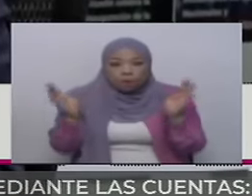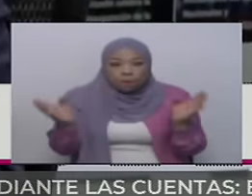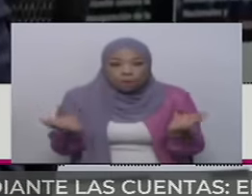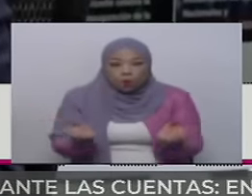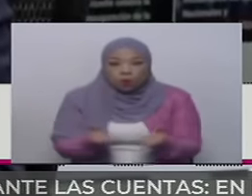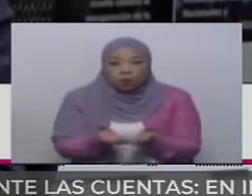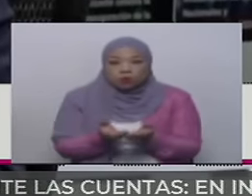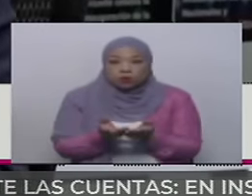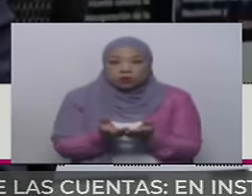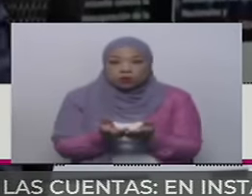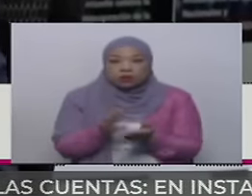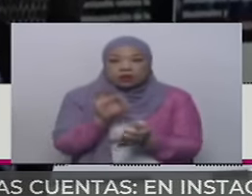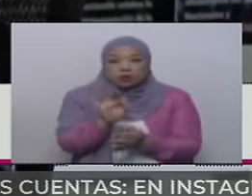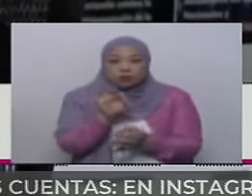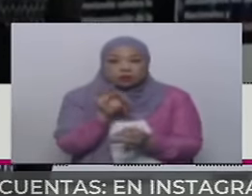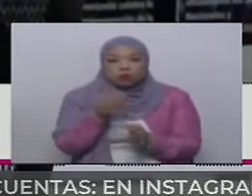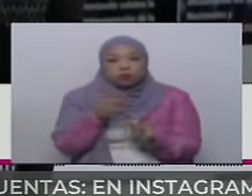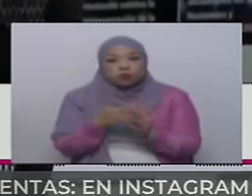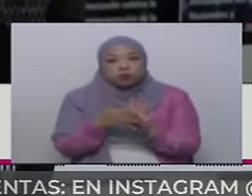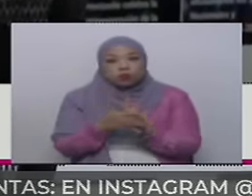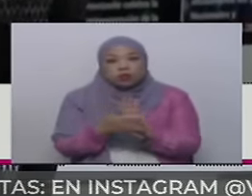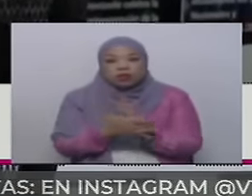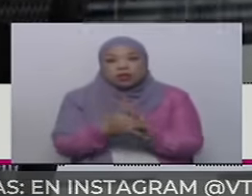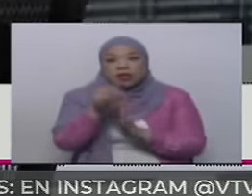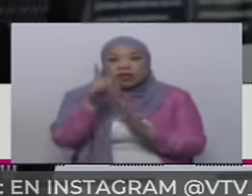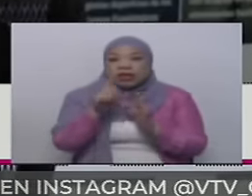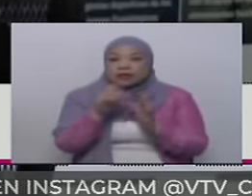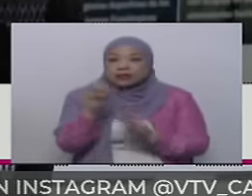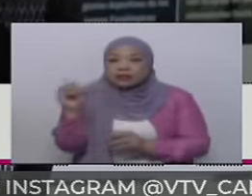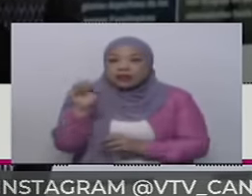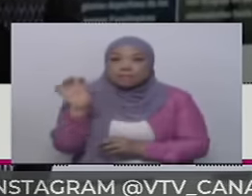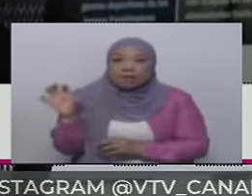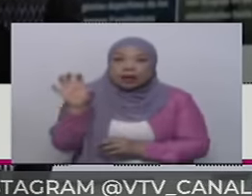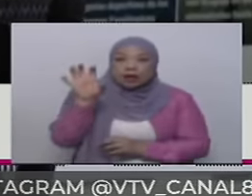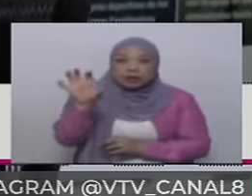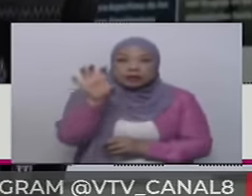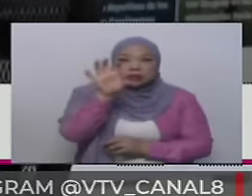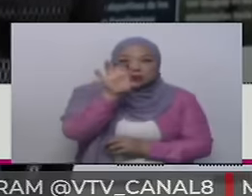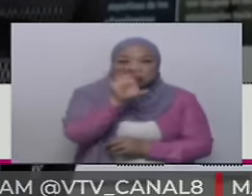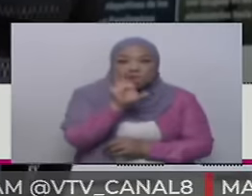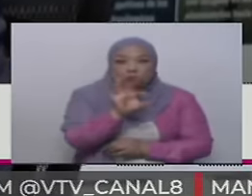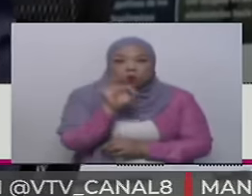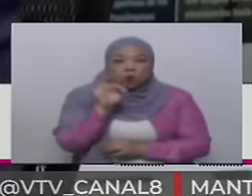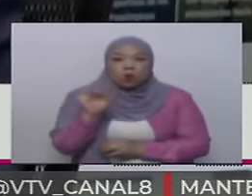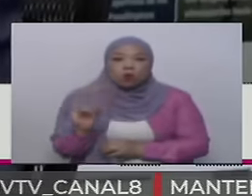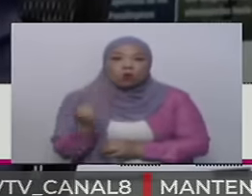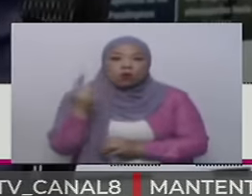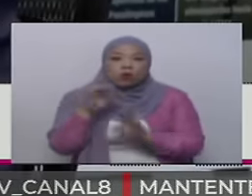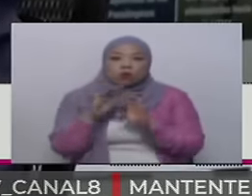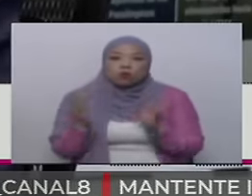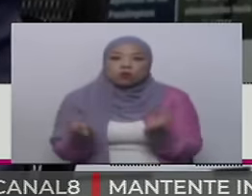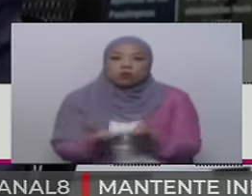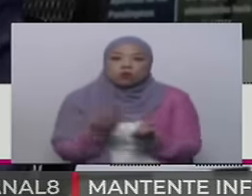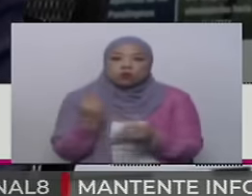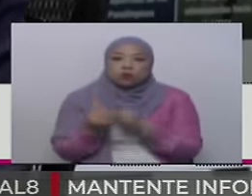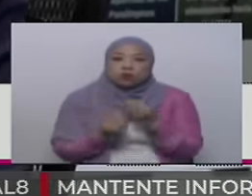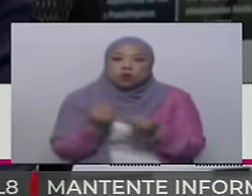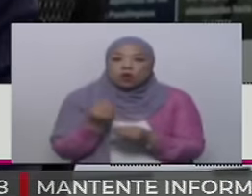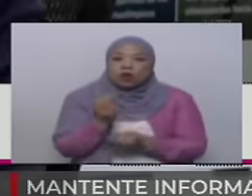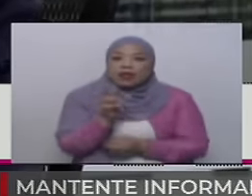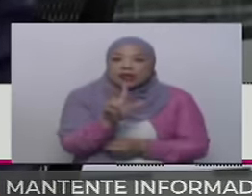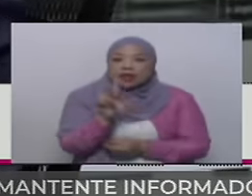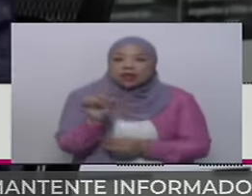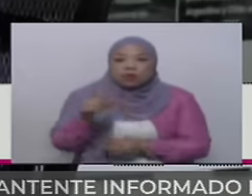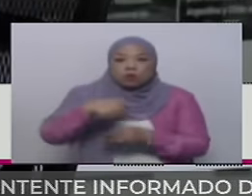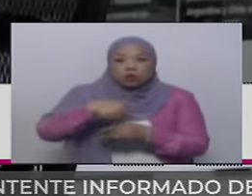y seleccionas, ¿qué te digo yo? 100 países. Y no hay un país en el mundo que haya hecho 31